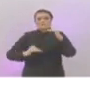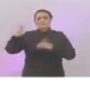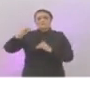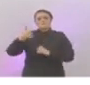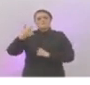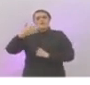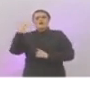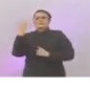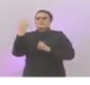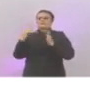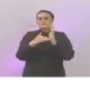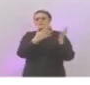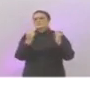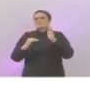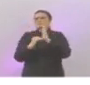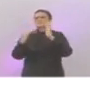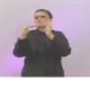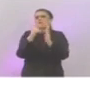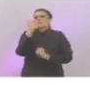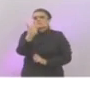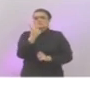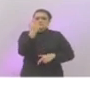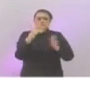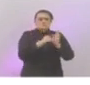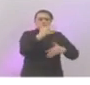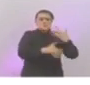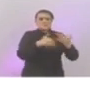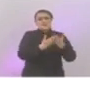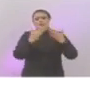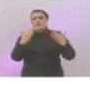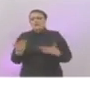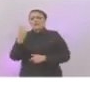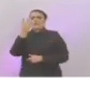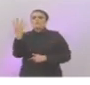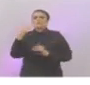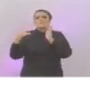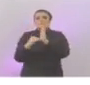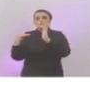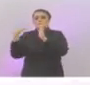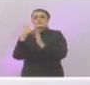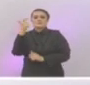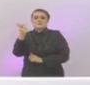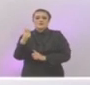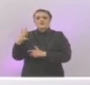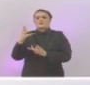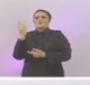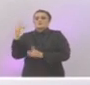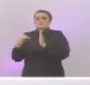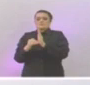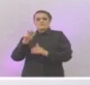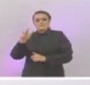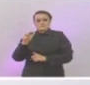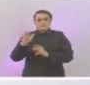de 1.900 millones de pesos en 2015 a casi 4.000 millones de pesos en